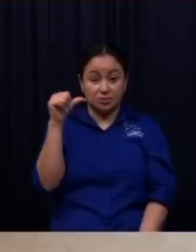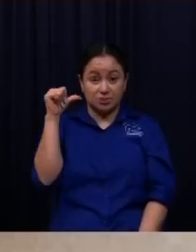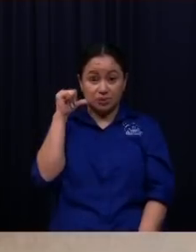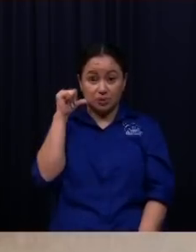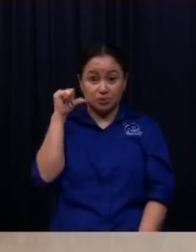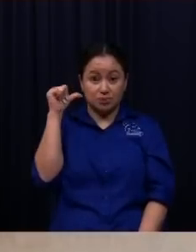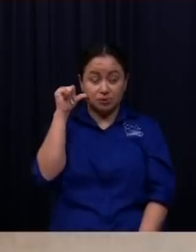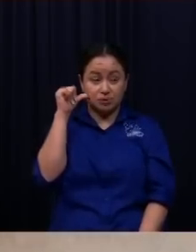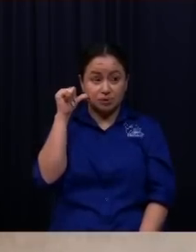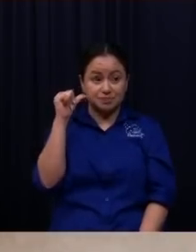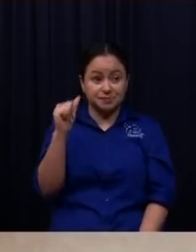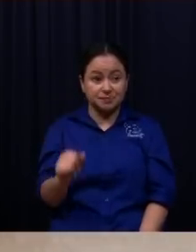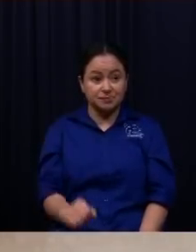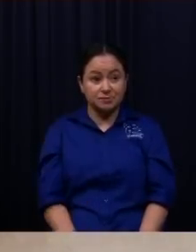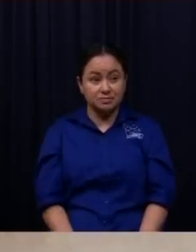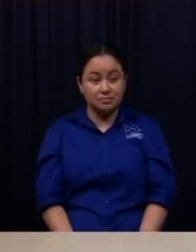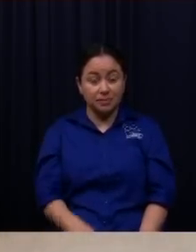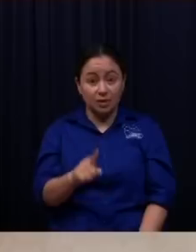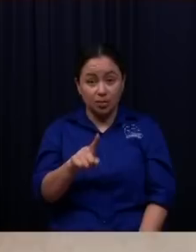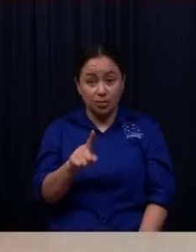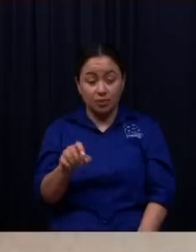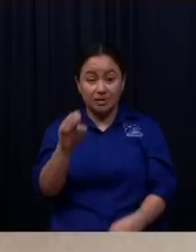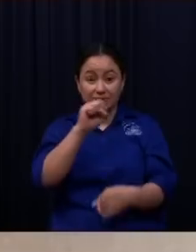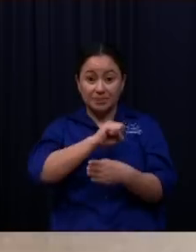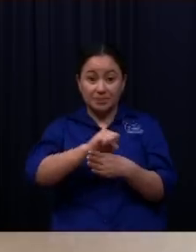los cuales por la práctica